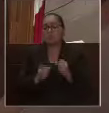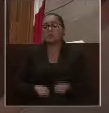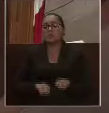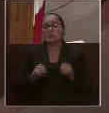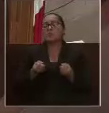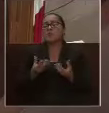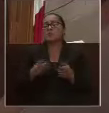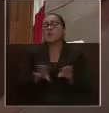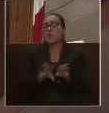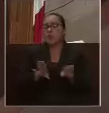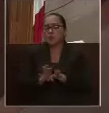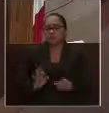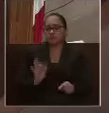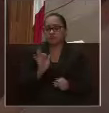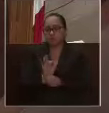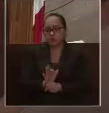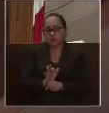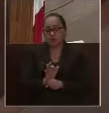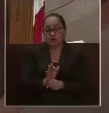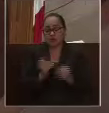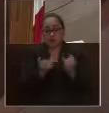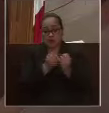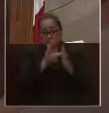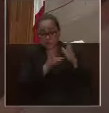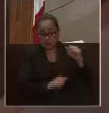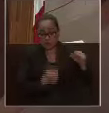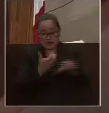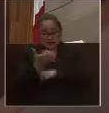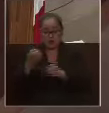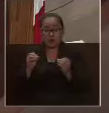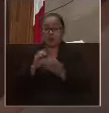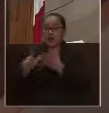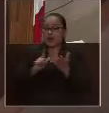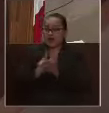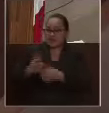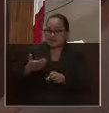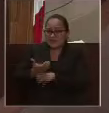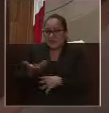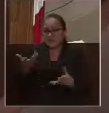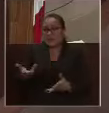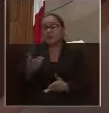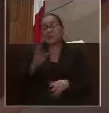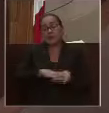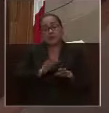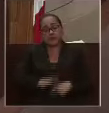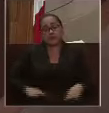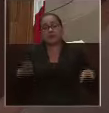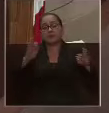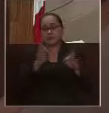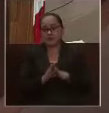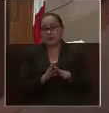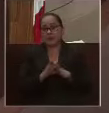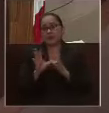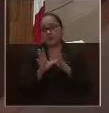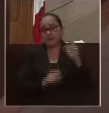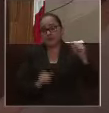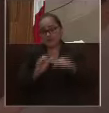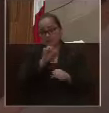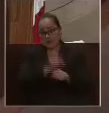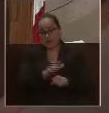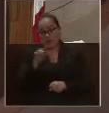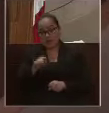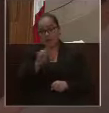respecto de omisiones constitucionales o legales locales, ¿no? Y la perspectiva intercultural que tiene me parece